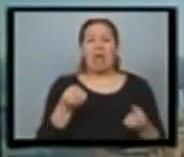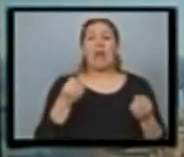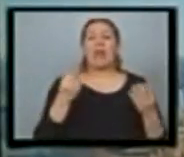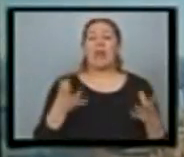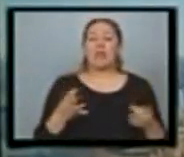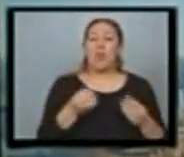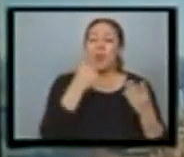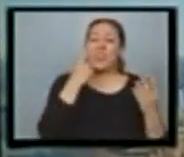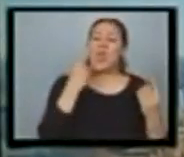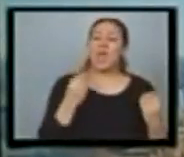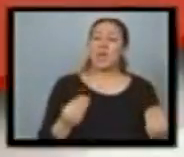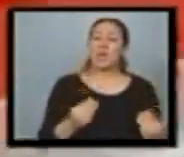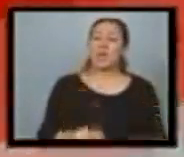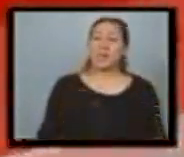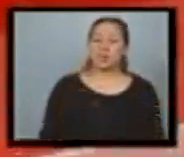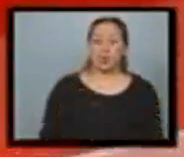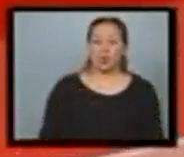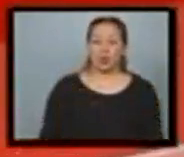¿Qué pasó?